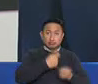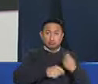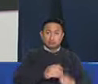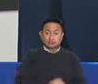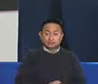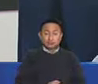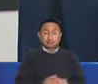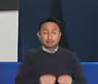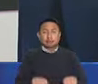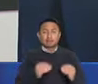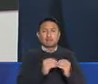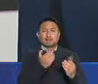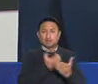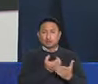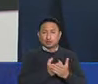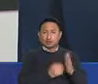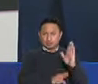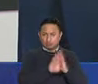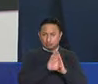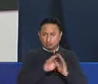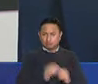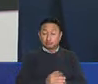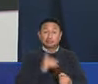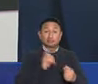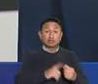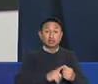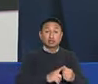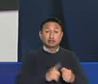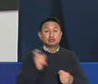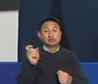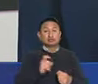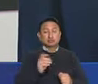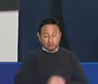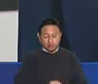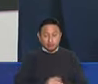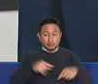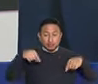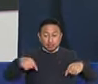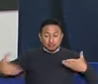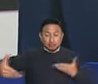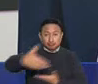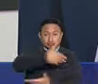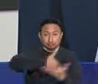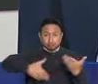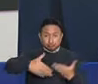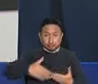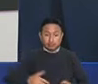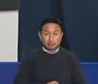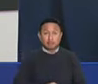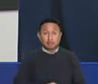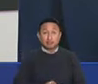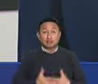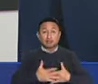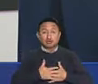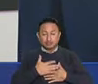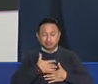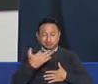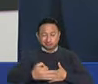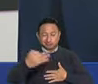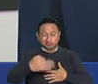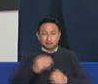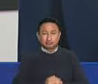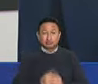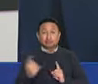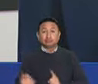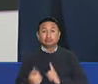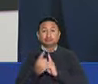se dinamice la economía de los cantones, Quito es necesario. Vamos a seguir trabajando. Yo tengo la certeza de que un punto de